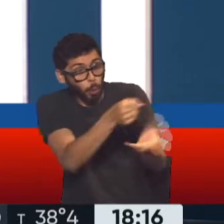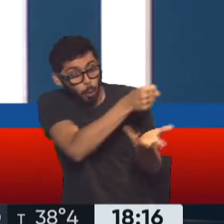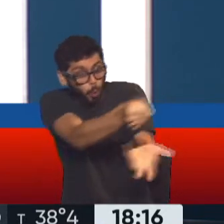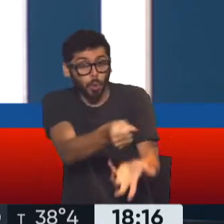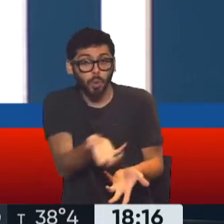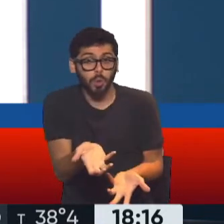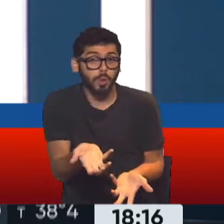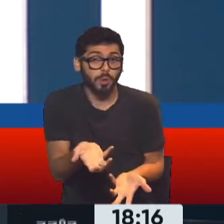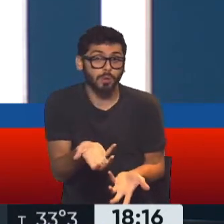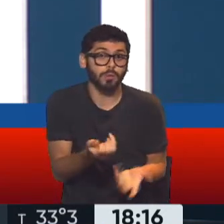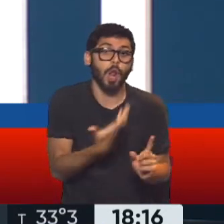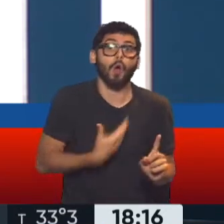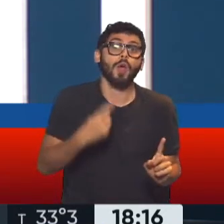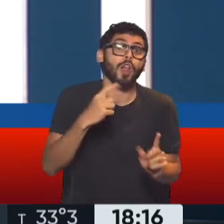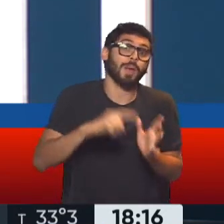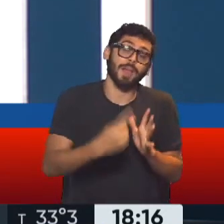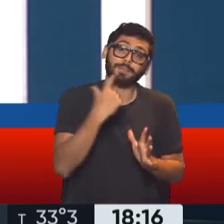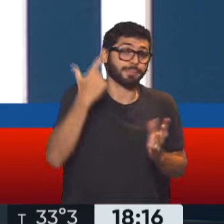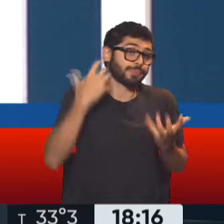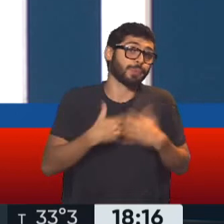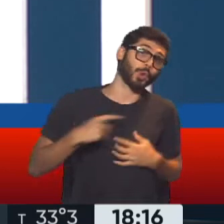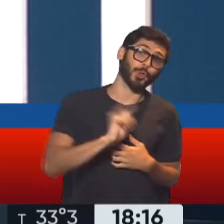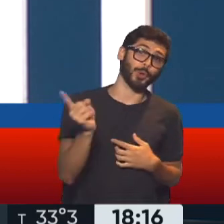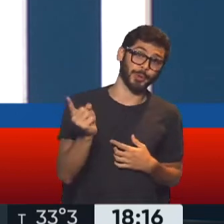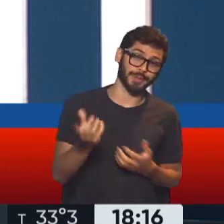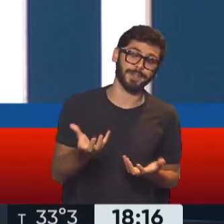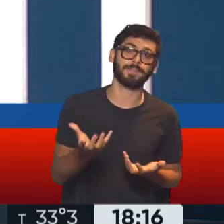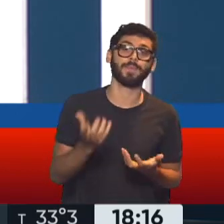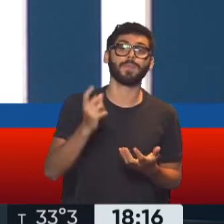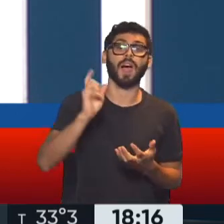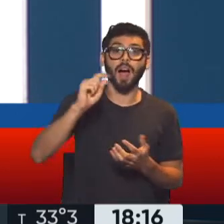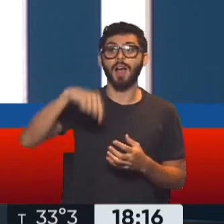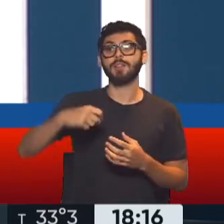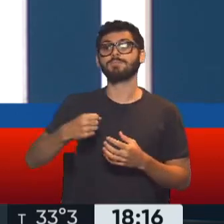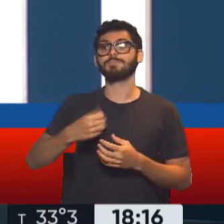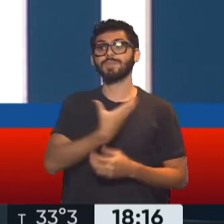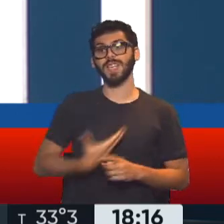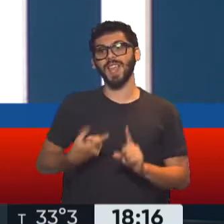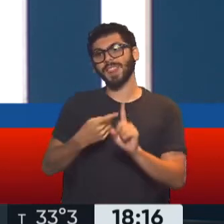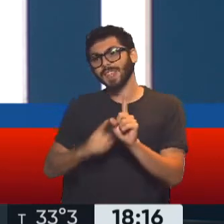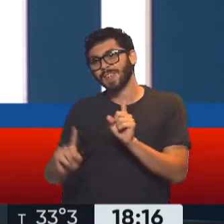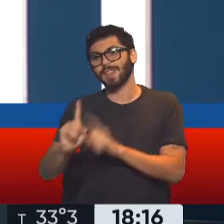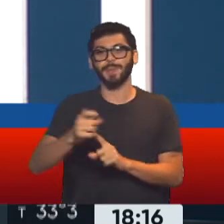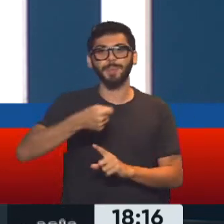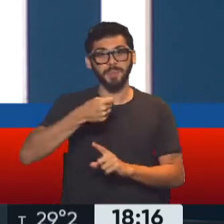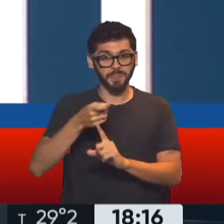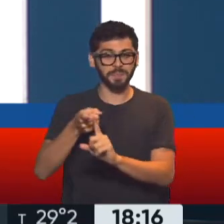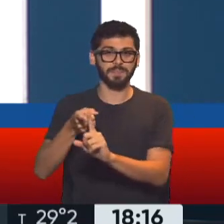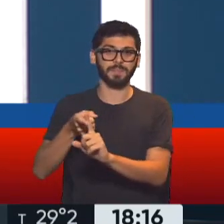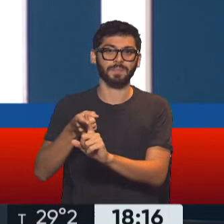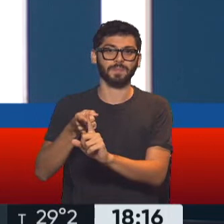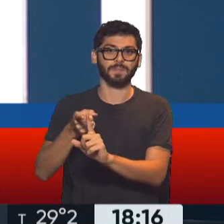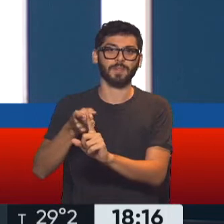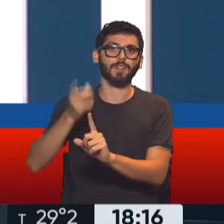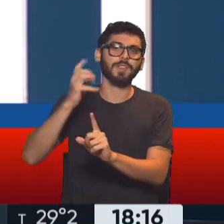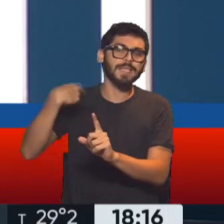gobierno de la ciudad no evalúa. Habló sobre esto también la portavoz presidencial Gabriela Cerruti en su ya a esta altura tradicional